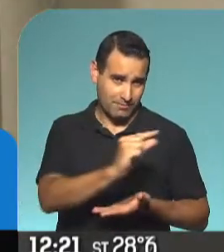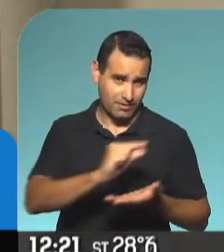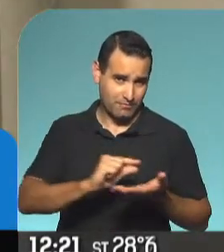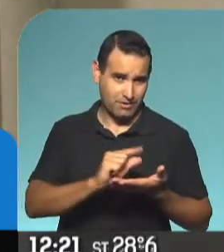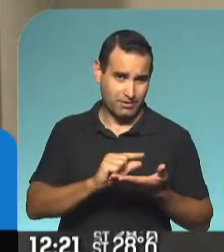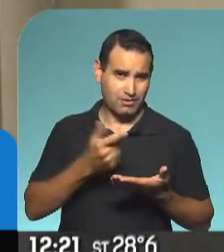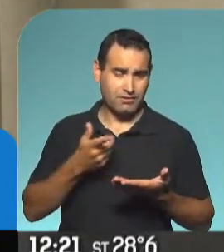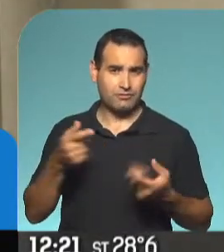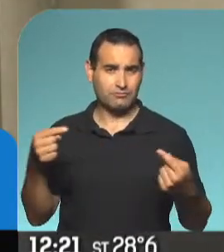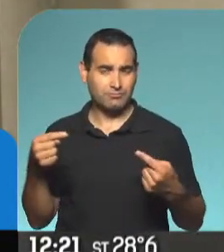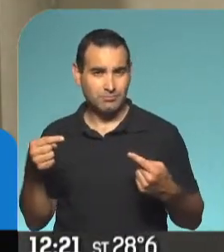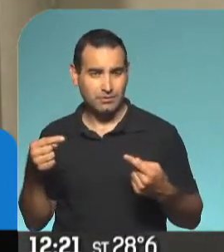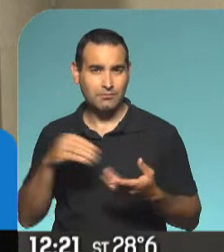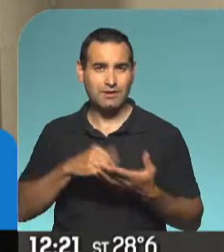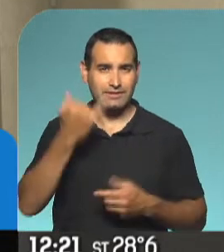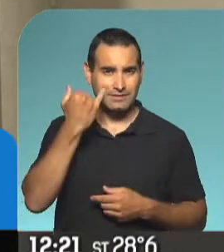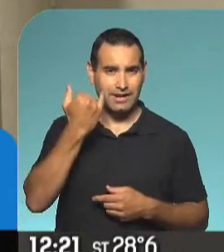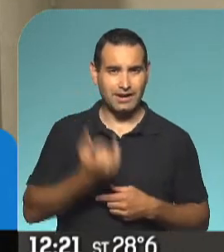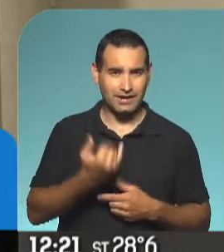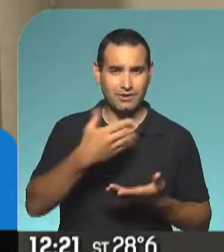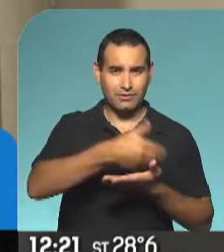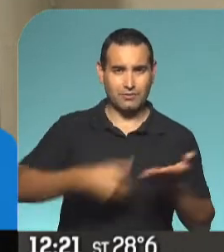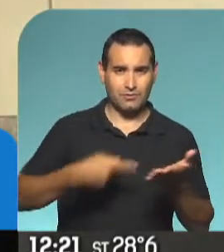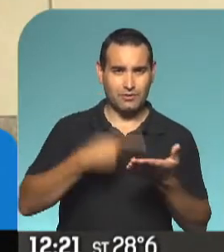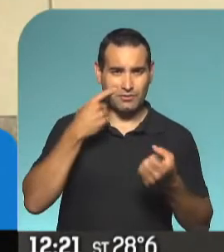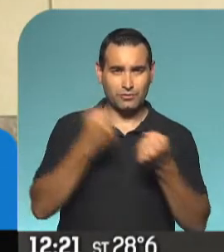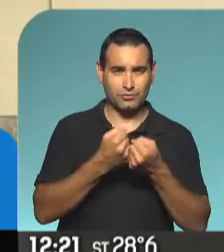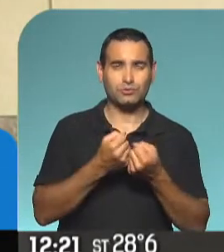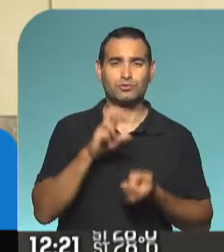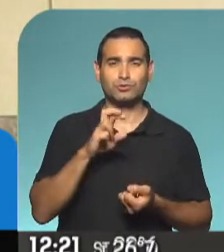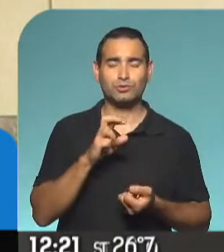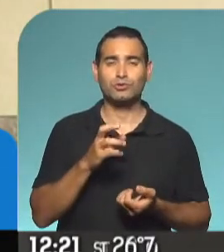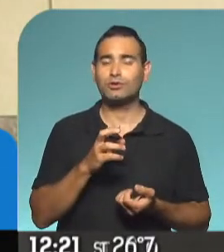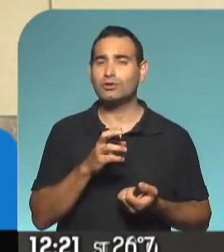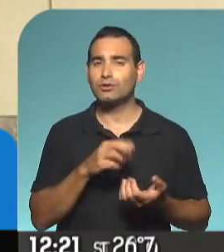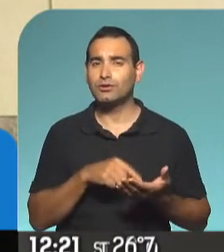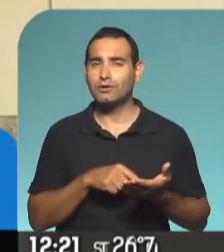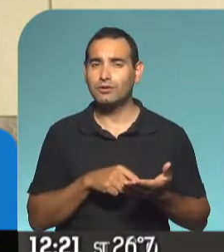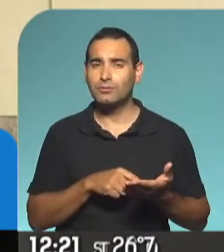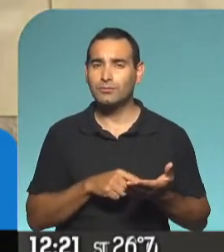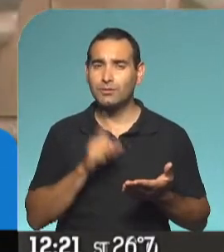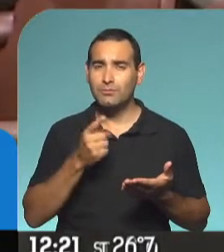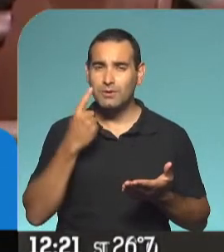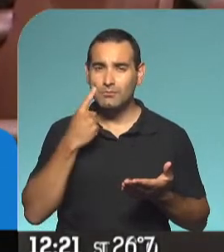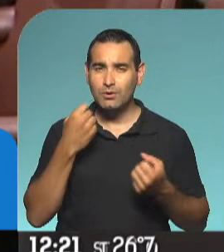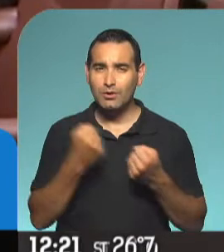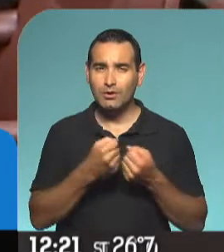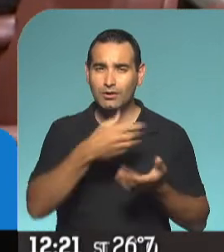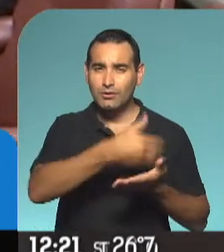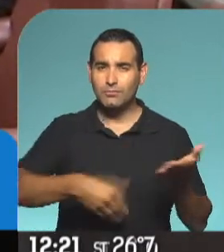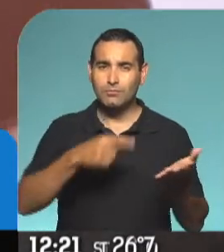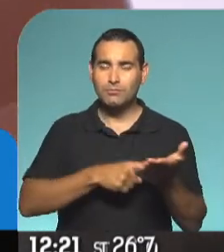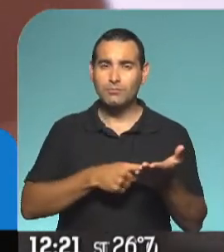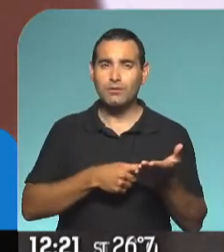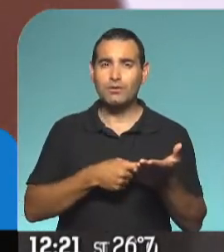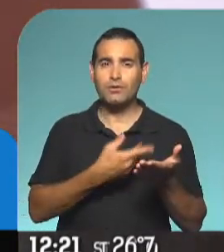plasmados en el memorándum de entendimiento sobre políticas económicas y monetarias, porque en ese memorándum se comprometió a